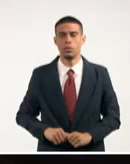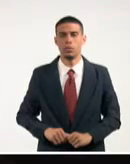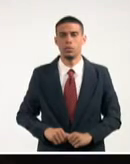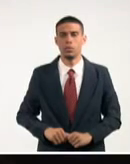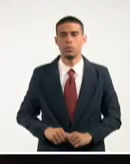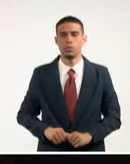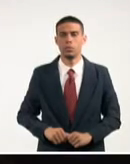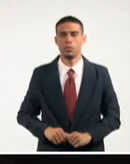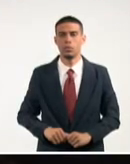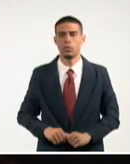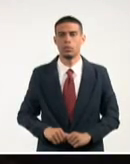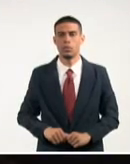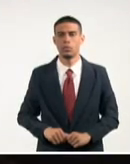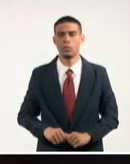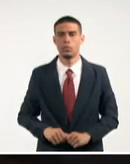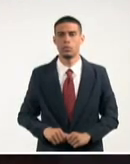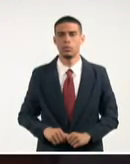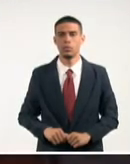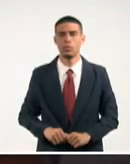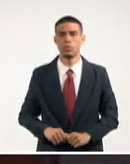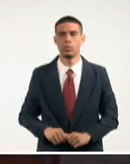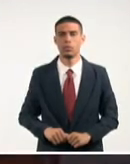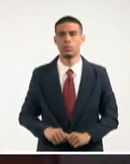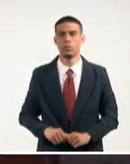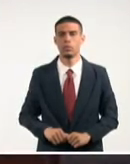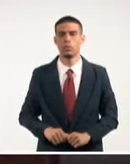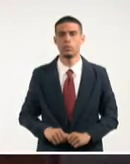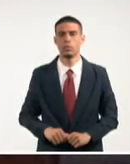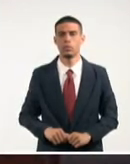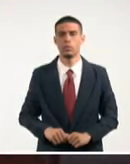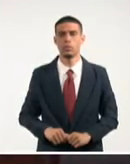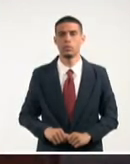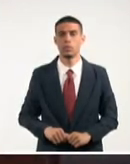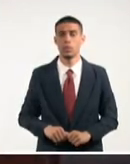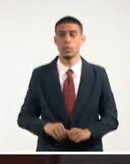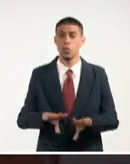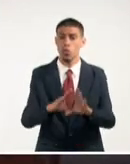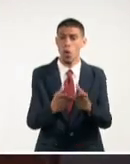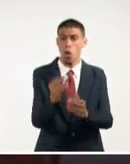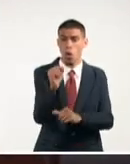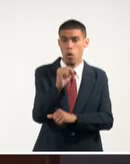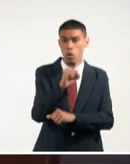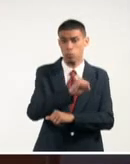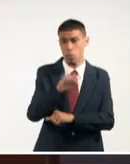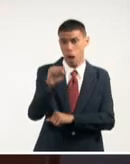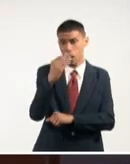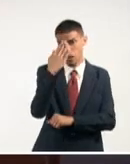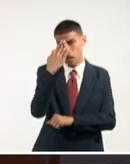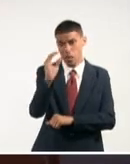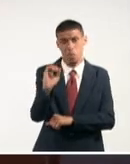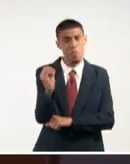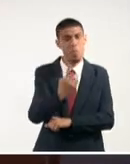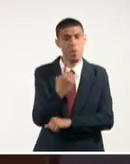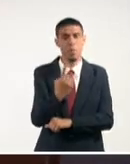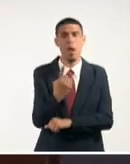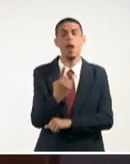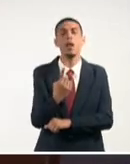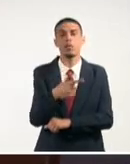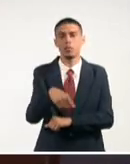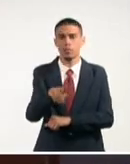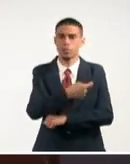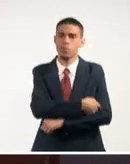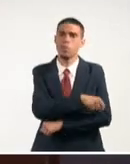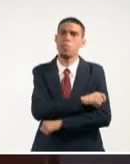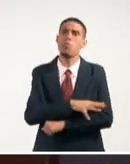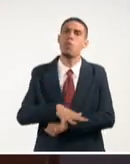Ello ha sido posible, en primer lugar, por la demostrada resistencia y seguridad en sí